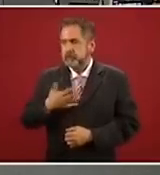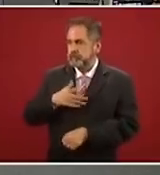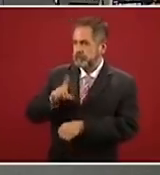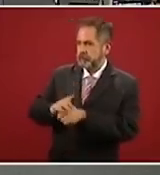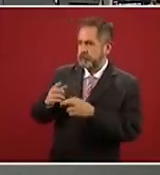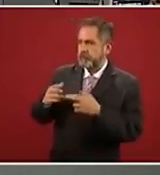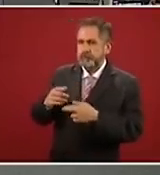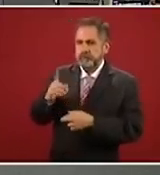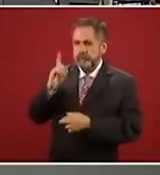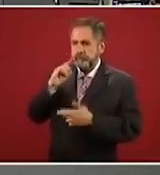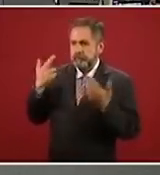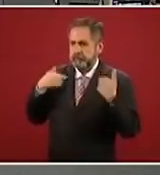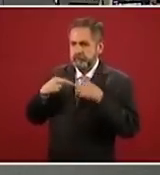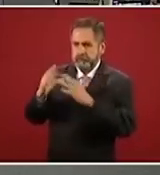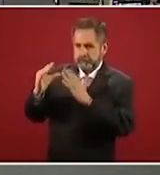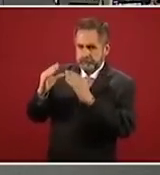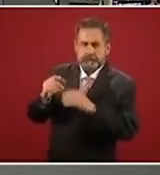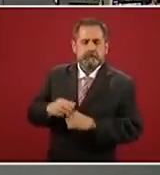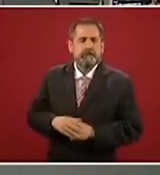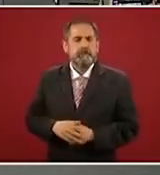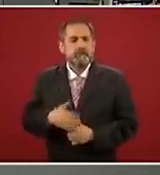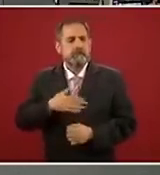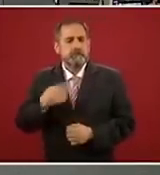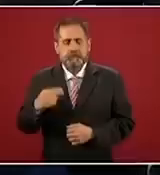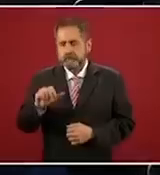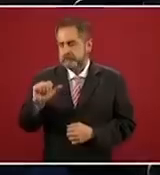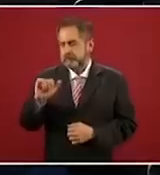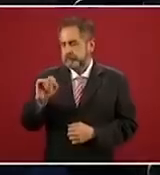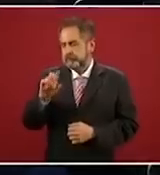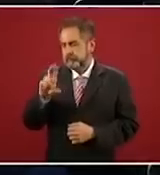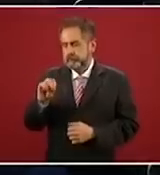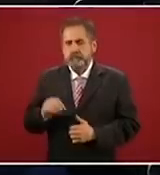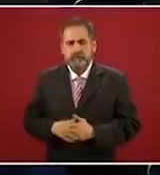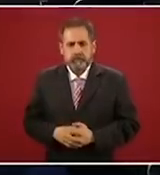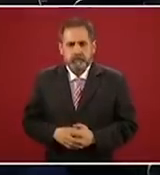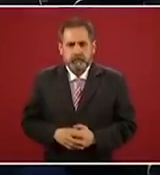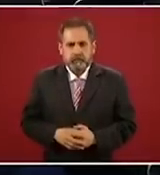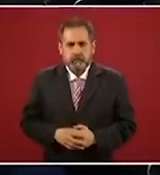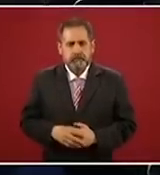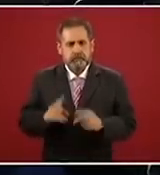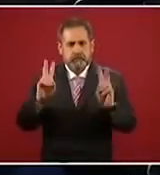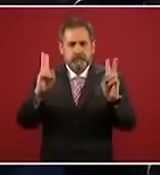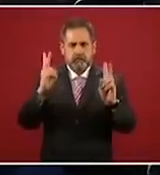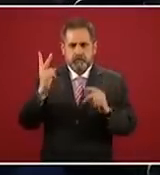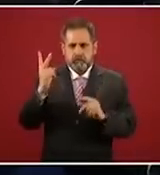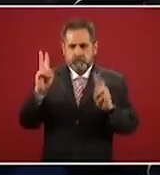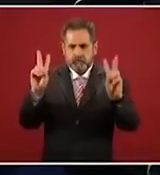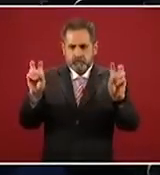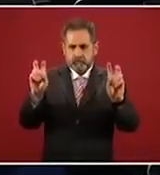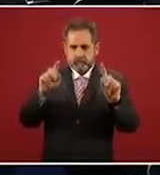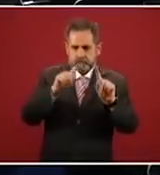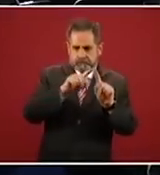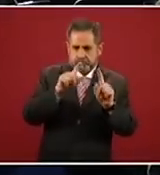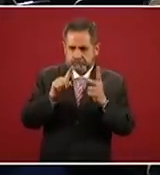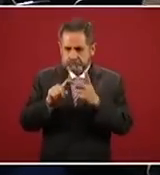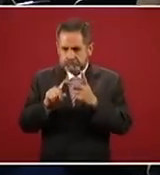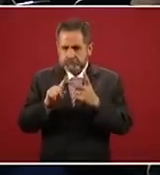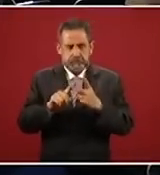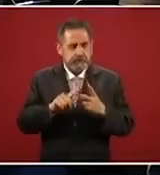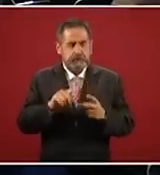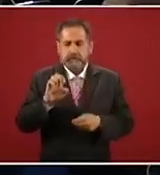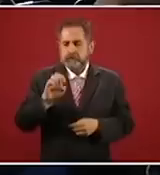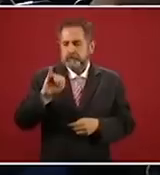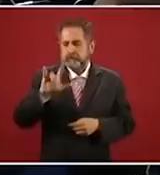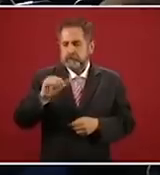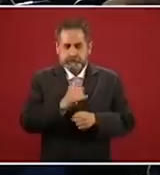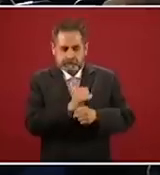señores. Alejandro Lero, de la Rea de Círculo Digital. Presidente, además de estos dos temas que dijo de investigaciones contra Emilio Lozoya,